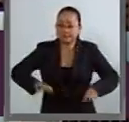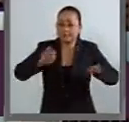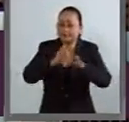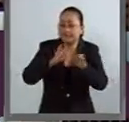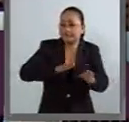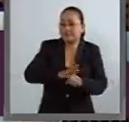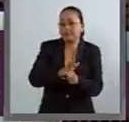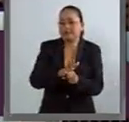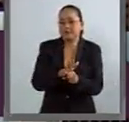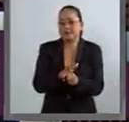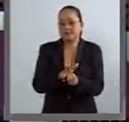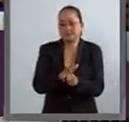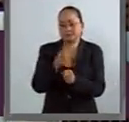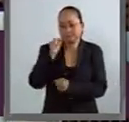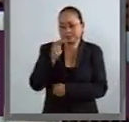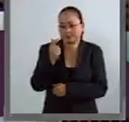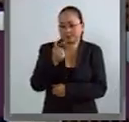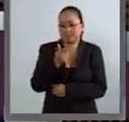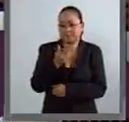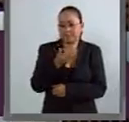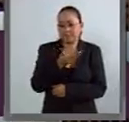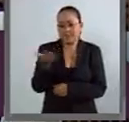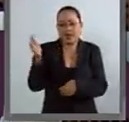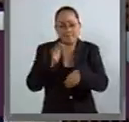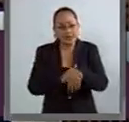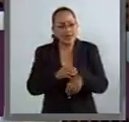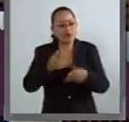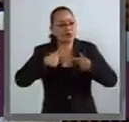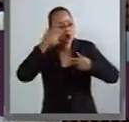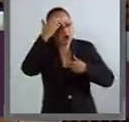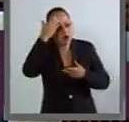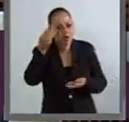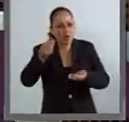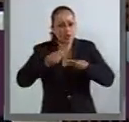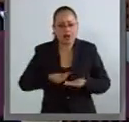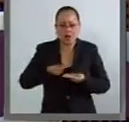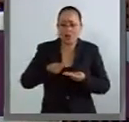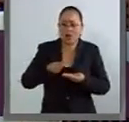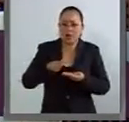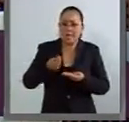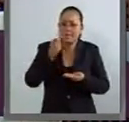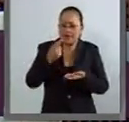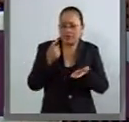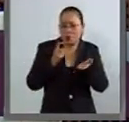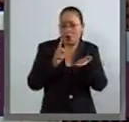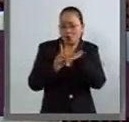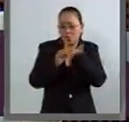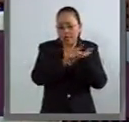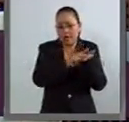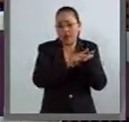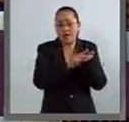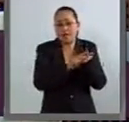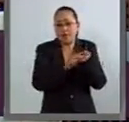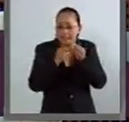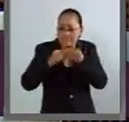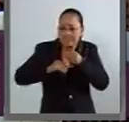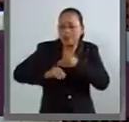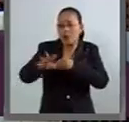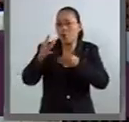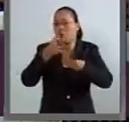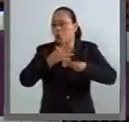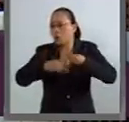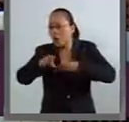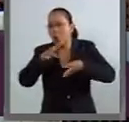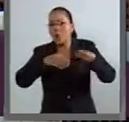saber también y pedirle a los amigos, a los conocidos, dame un retweet de esto o dame un retweet de esto otro, pero